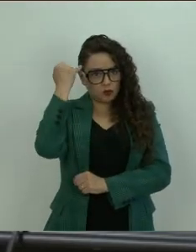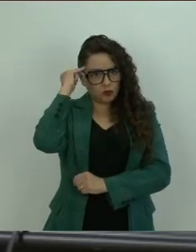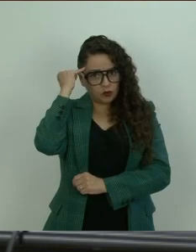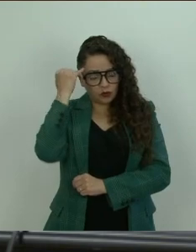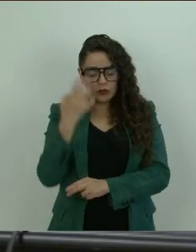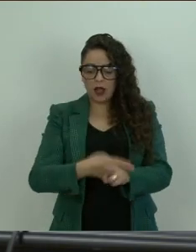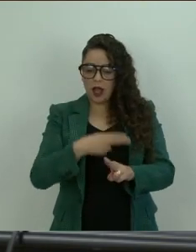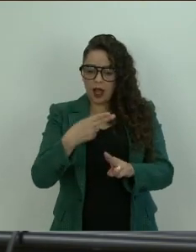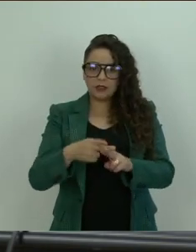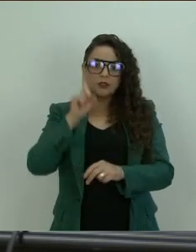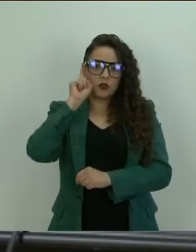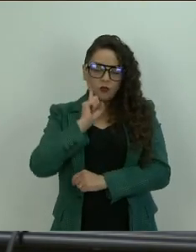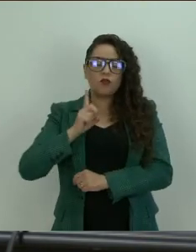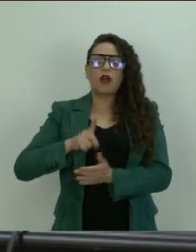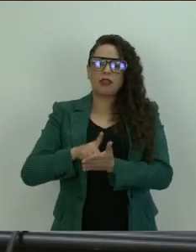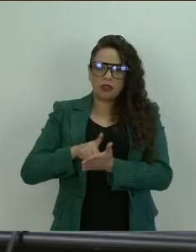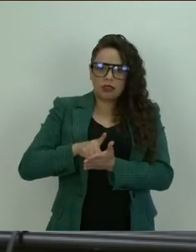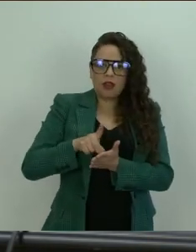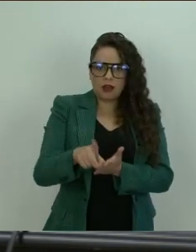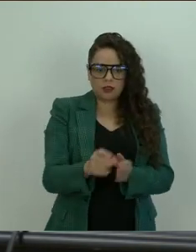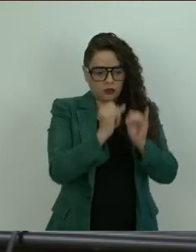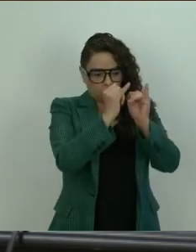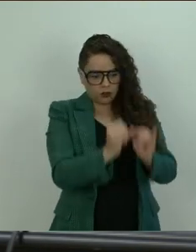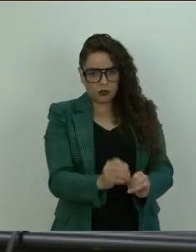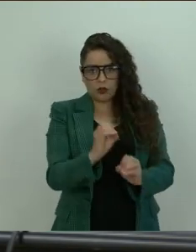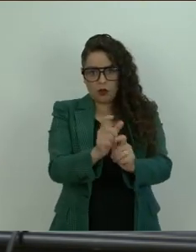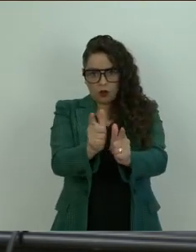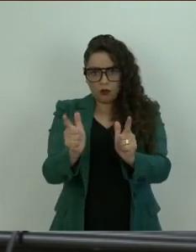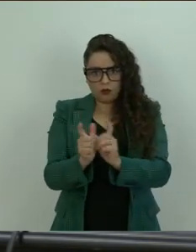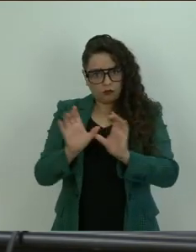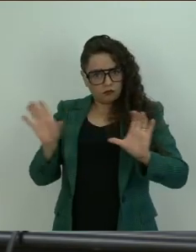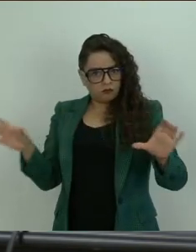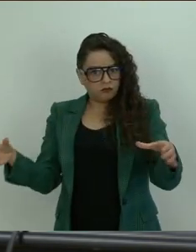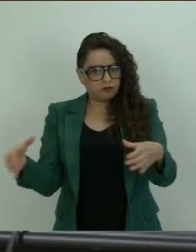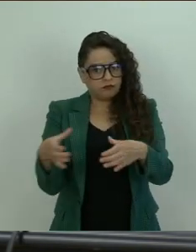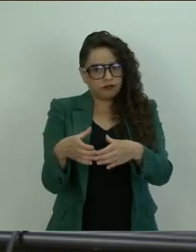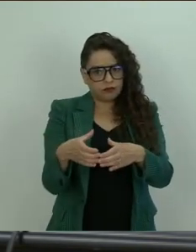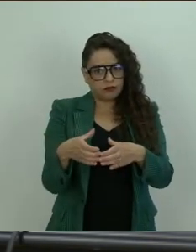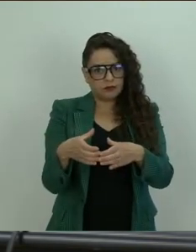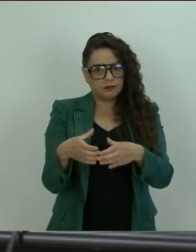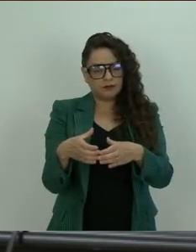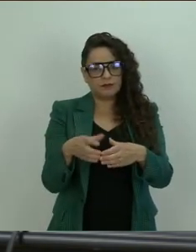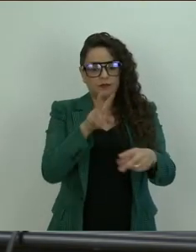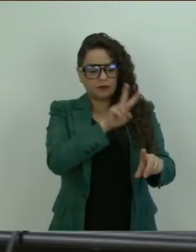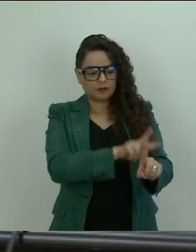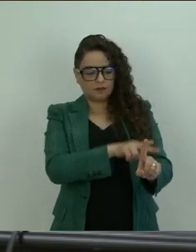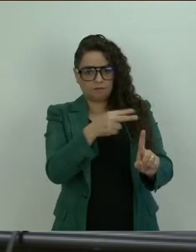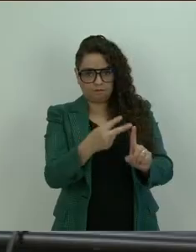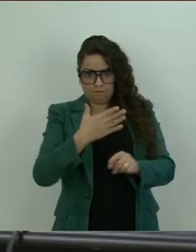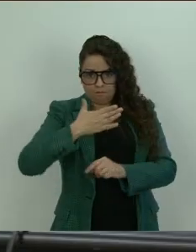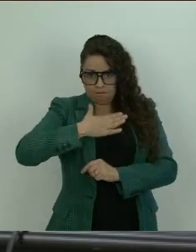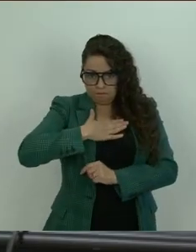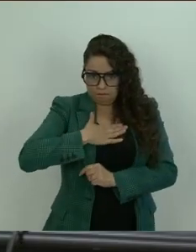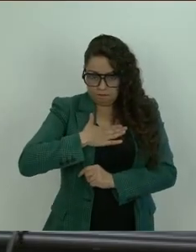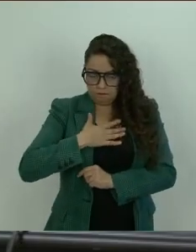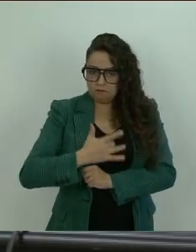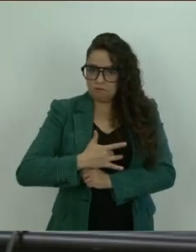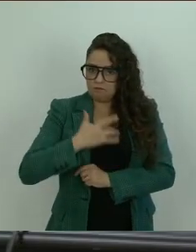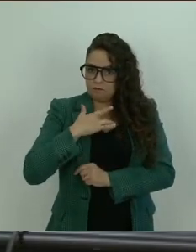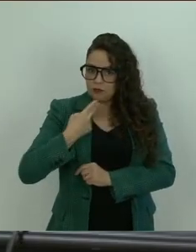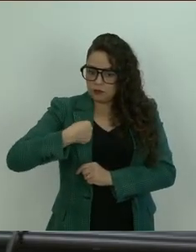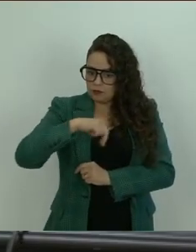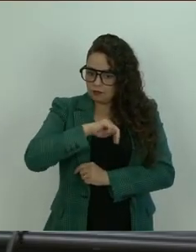derechos de las mujeres, individuales y colectivos. Desde mi perspectiva, las personas juzgadoras debemos adoptar